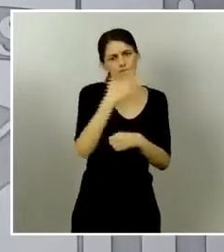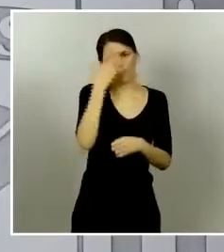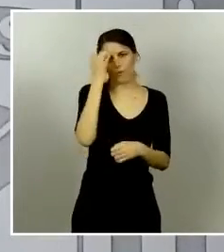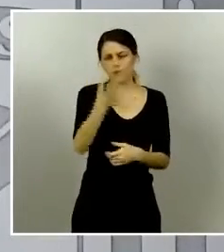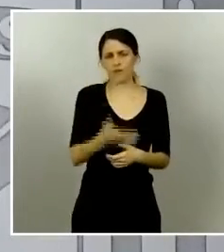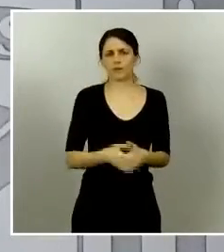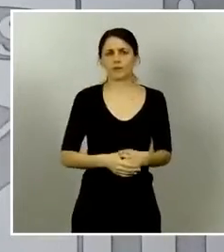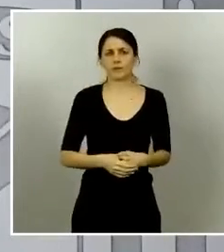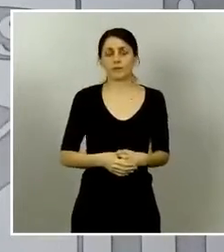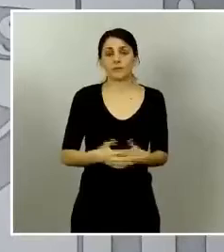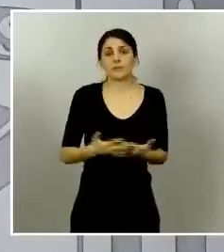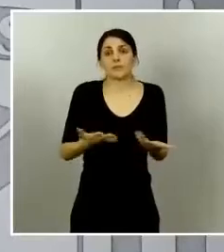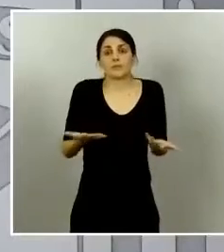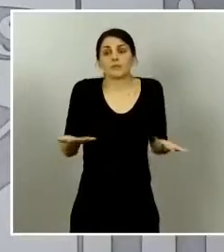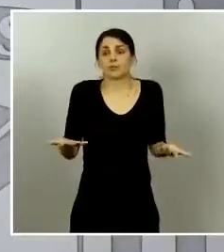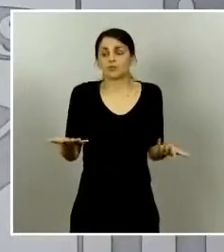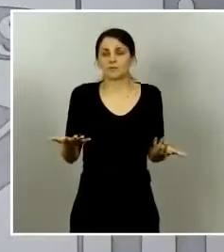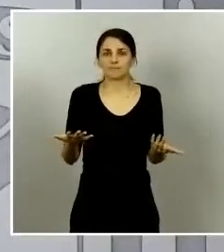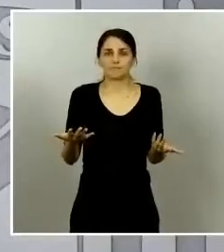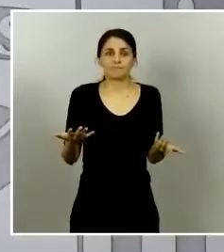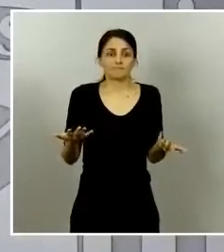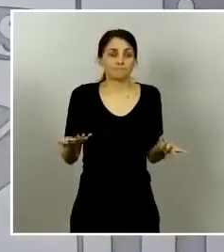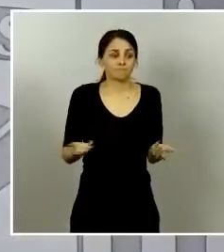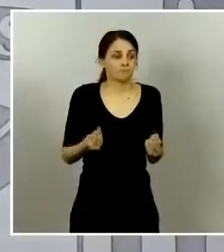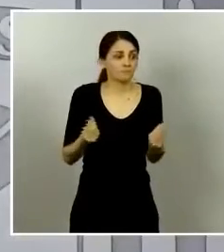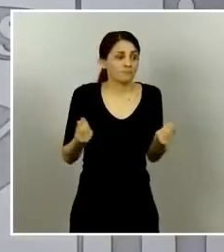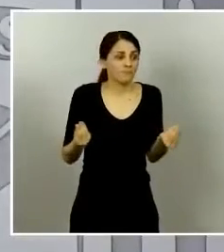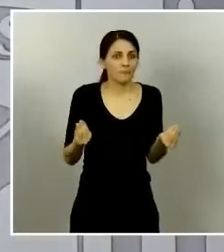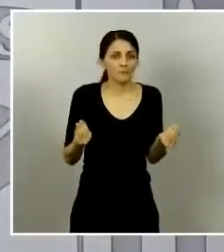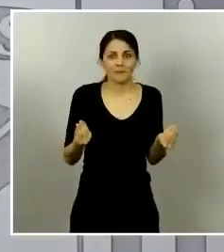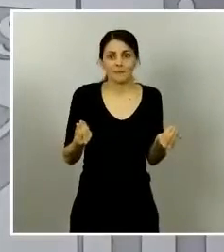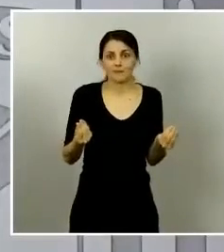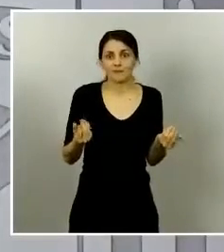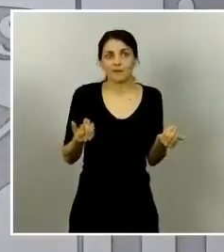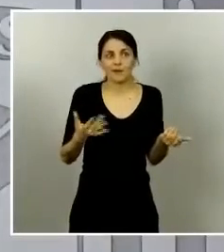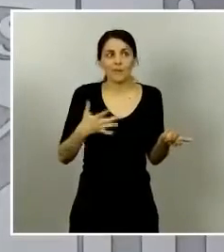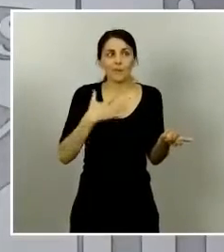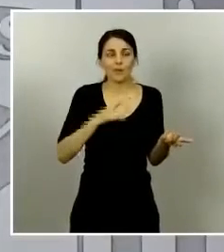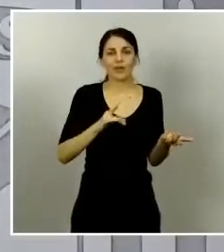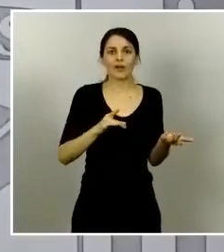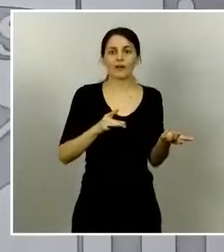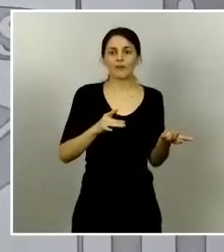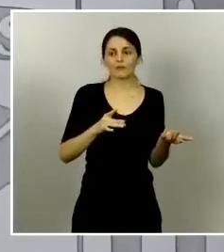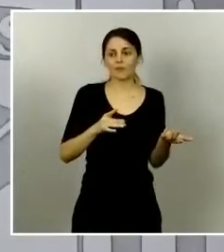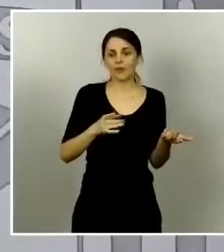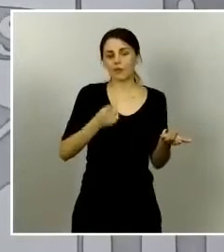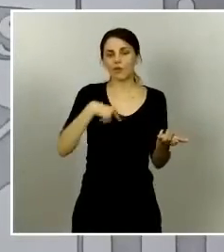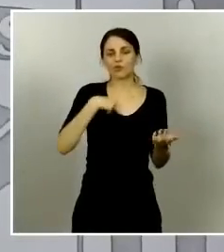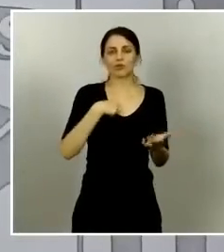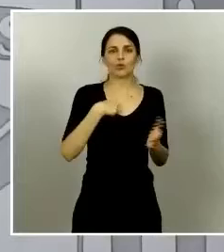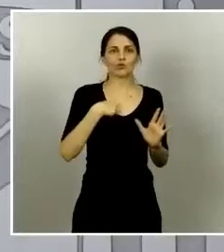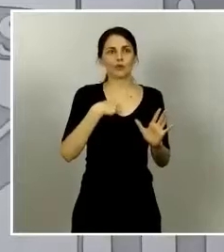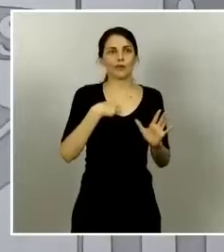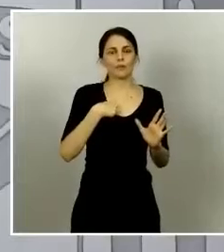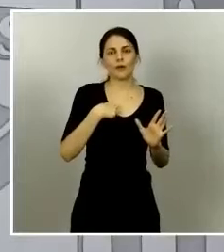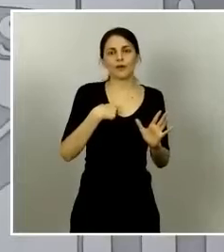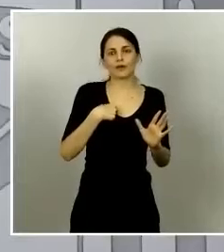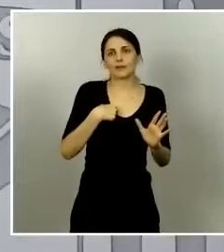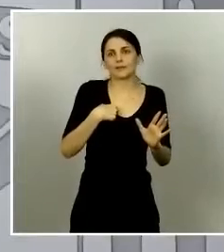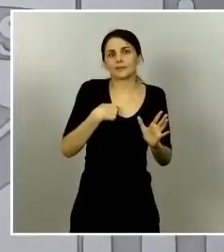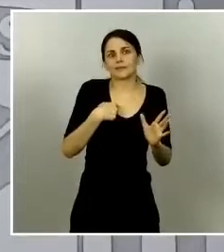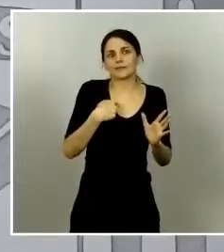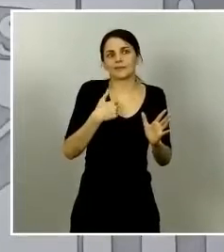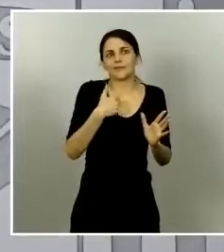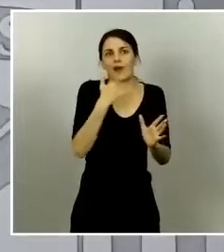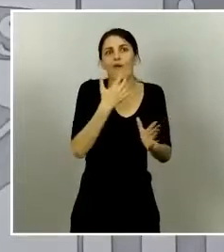movilidad para combatir esta pandemia y combatir el virus. Por tanto, creemos que si de algo ha pecado al